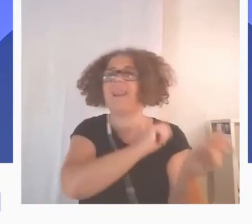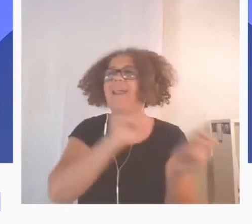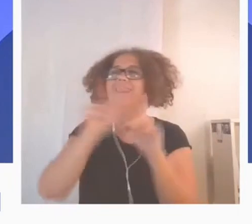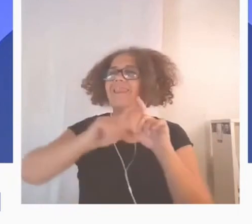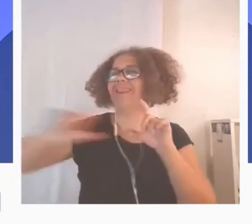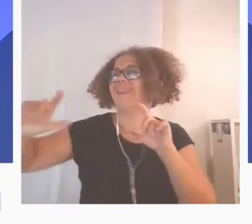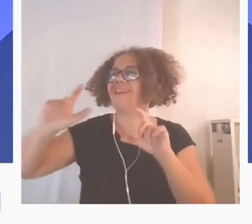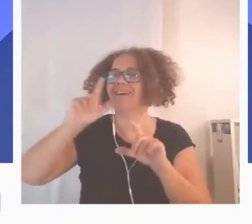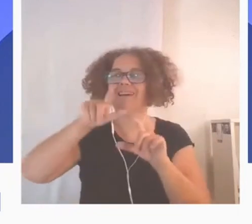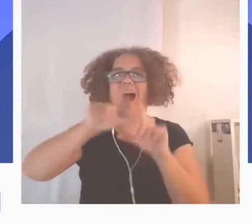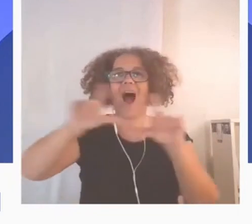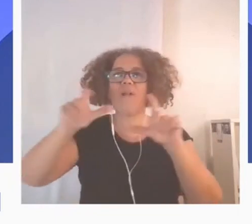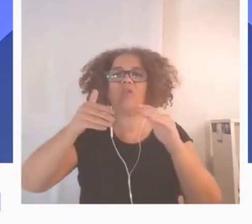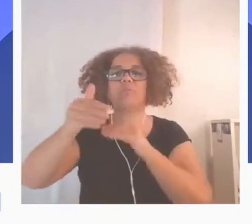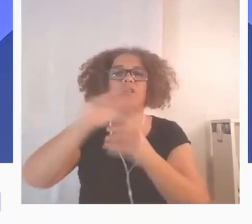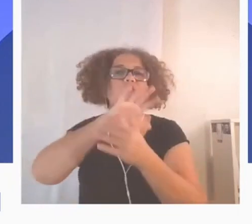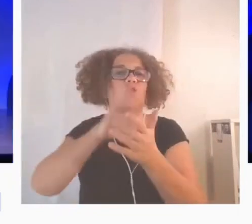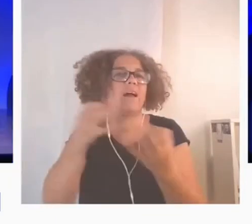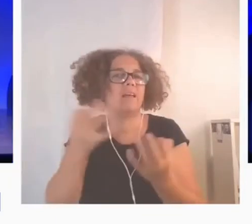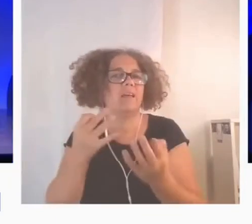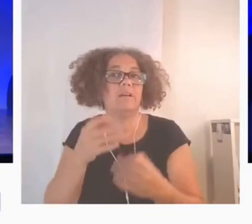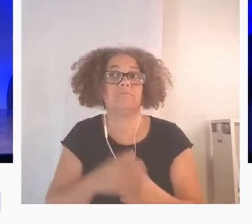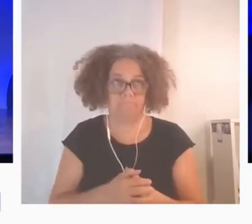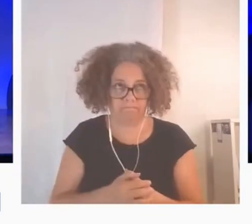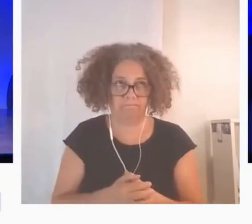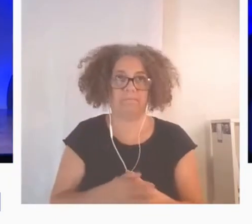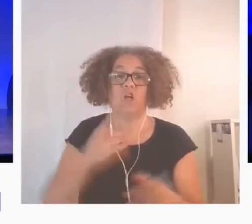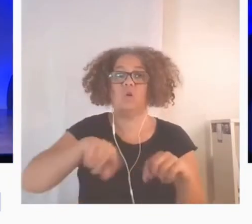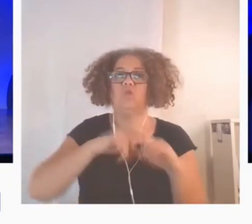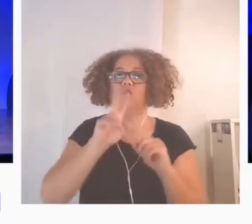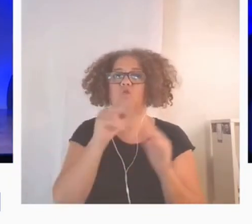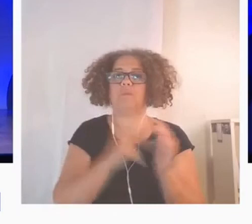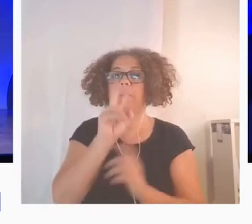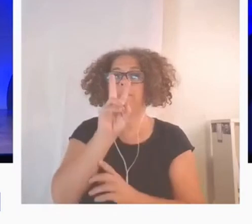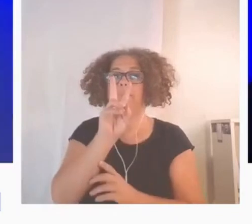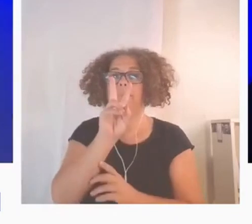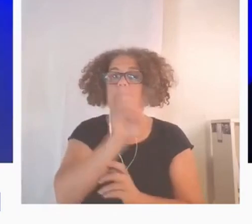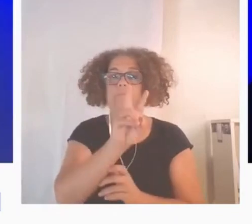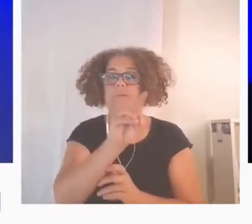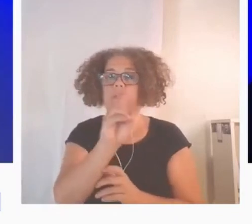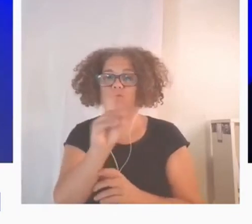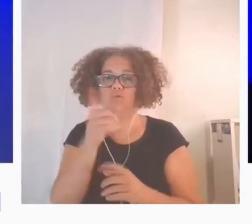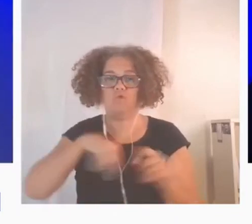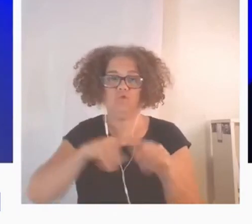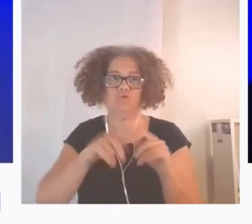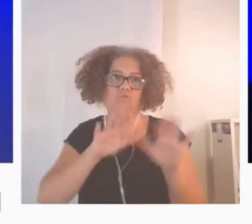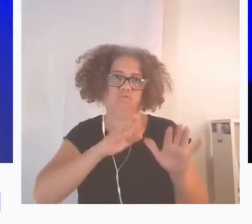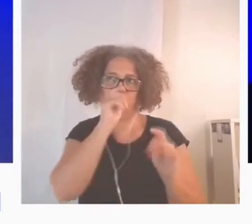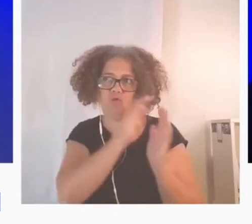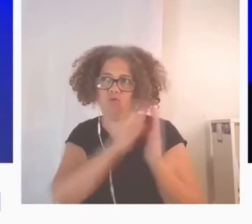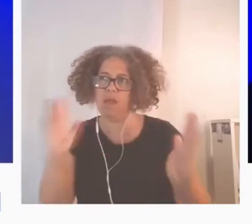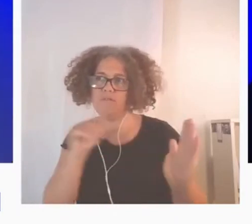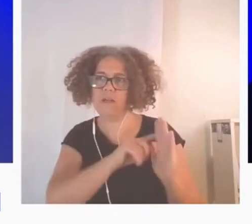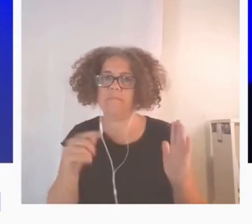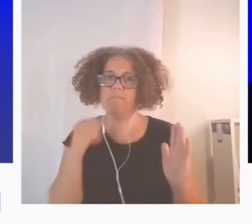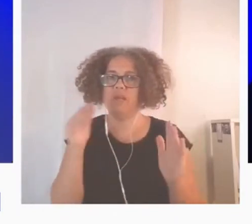ocurrir con tu empresa? Bueno, nosotros estuvimos allí todo el año 2021, seguimos siendo partners, por decirlo de esta manera, dentro del foro de inversión y